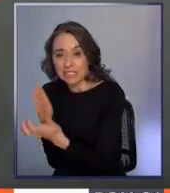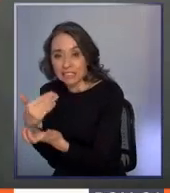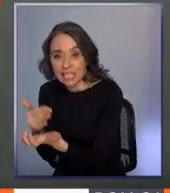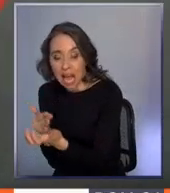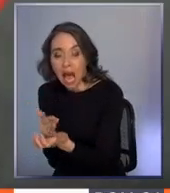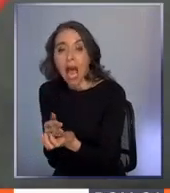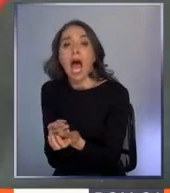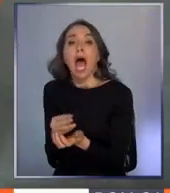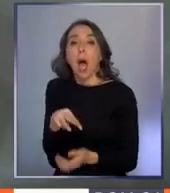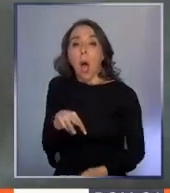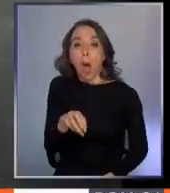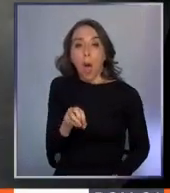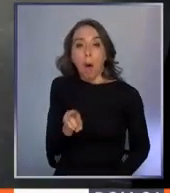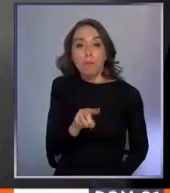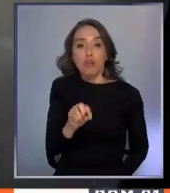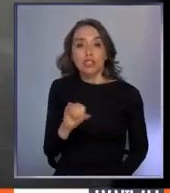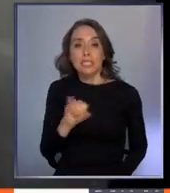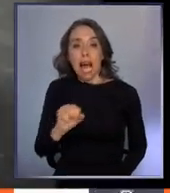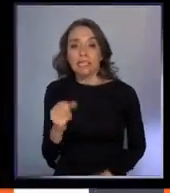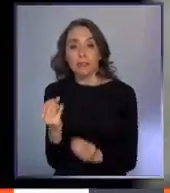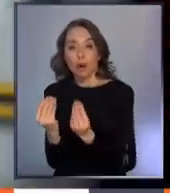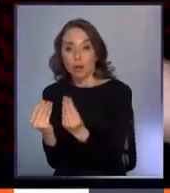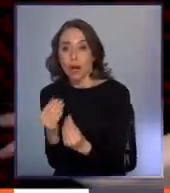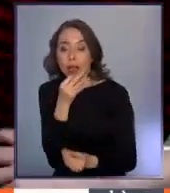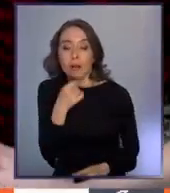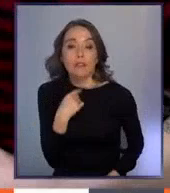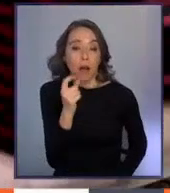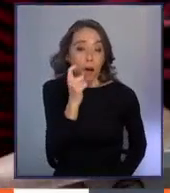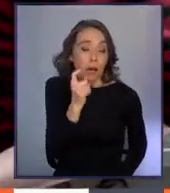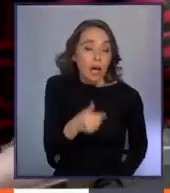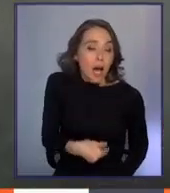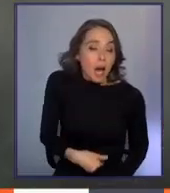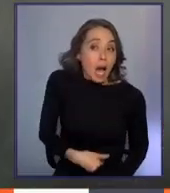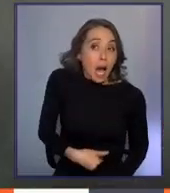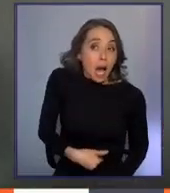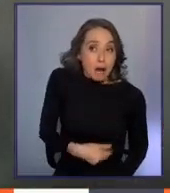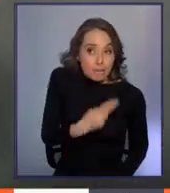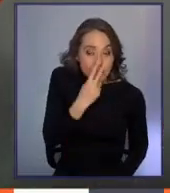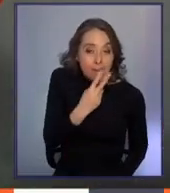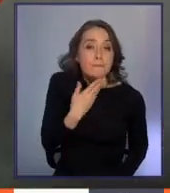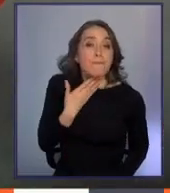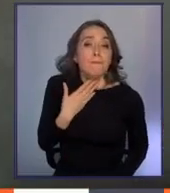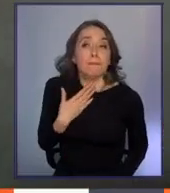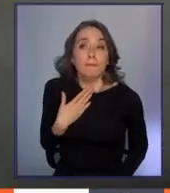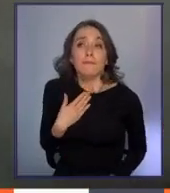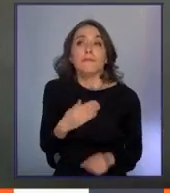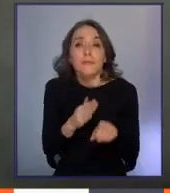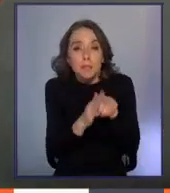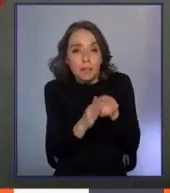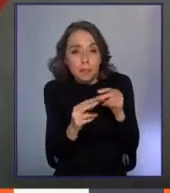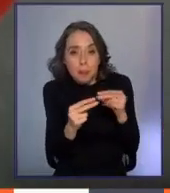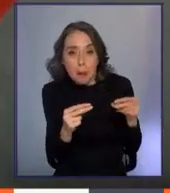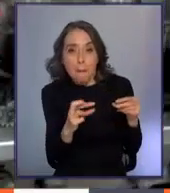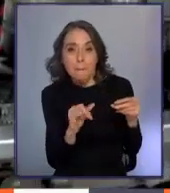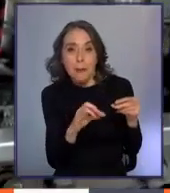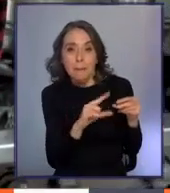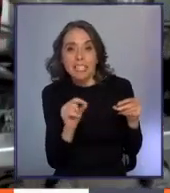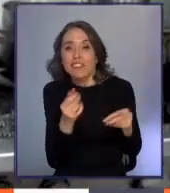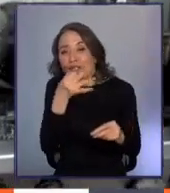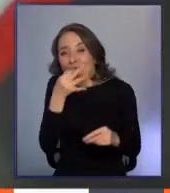buena calidad. Ay, Javiera, ya te contara el hambre que me está dando en este momento. Pepinillo y alcaparra.